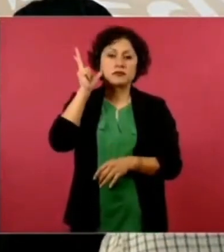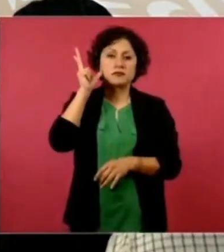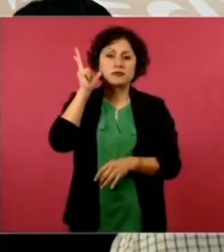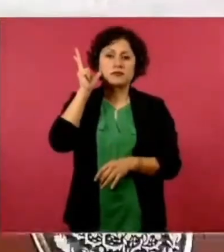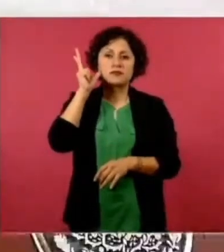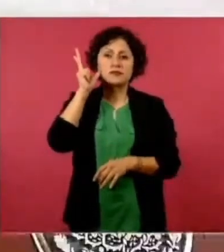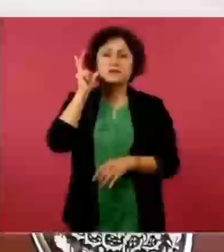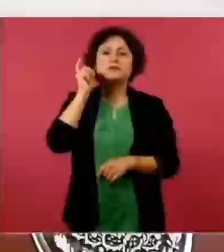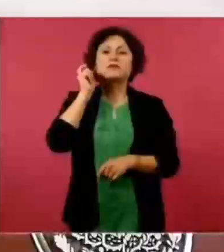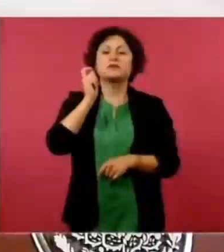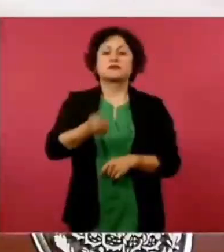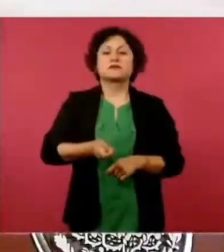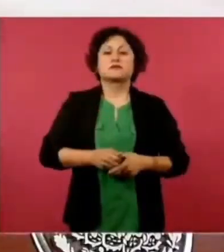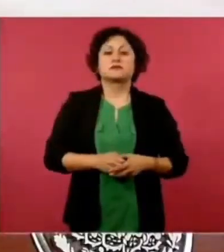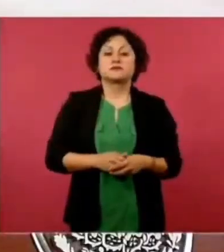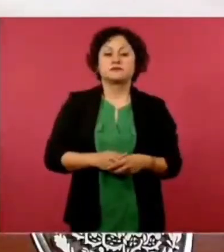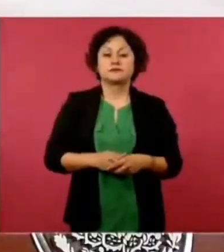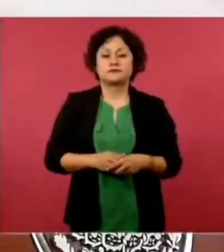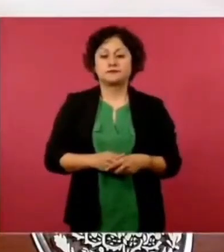salió